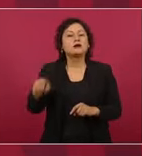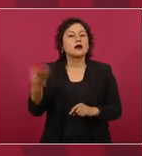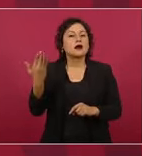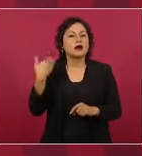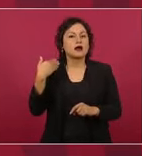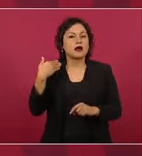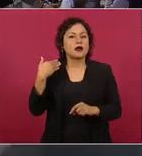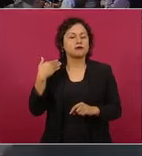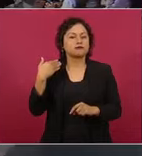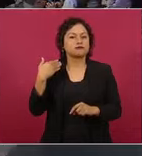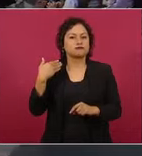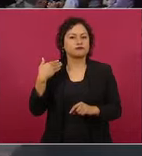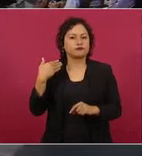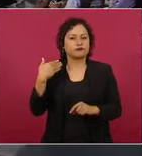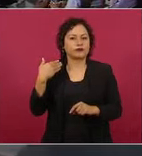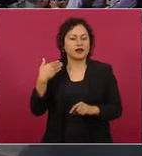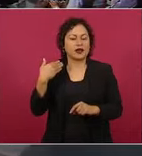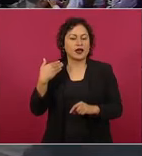hoy